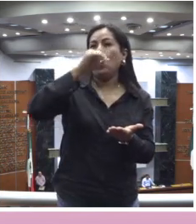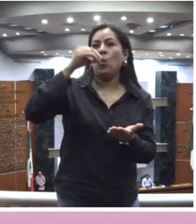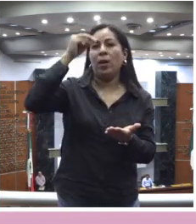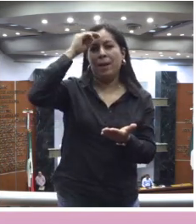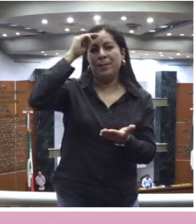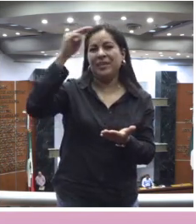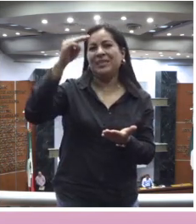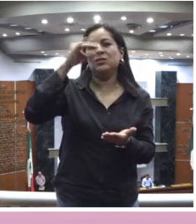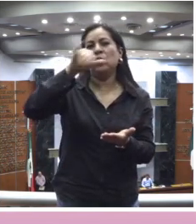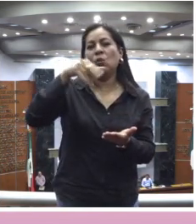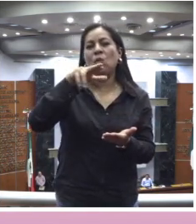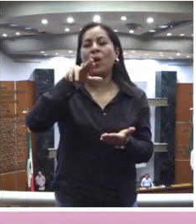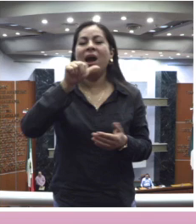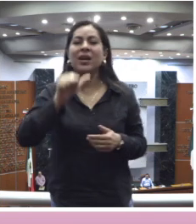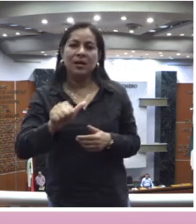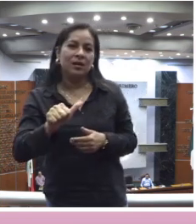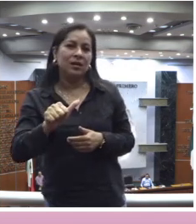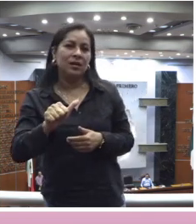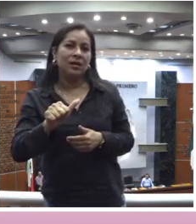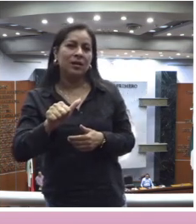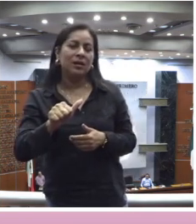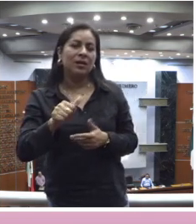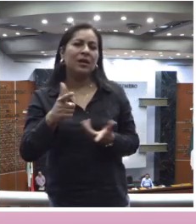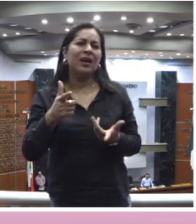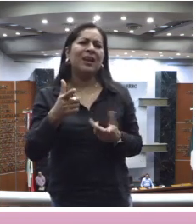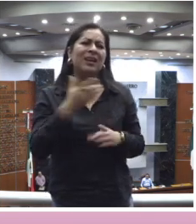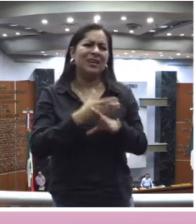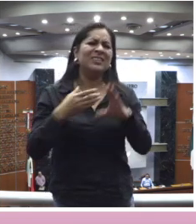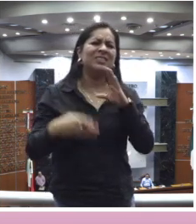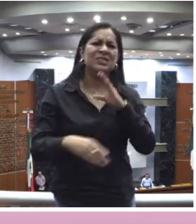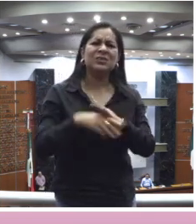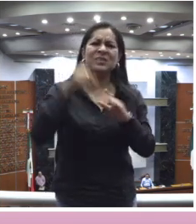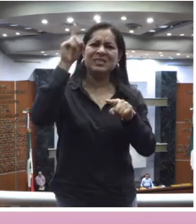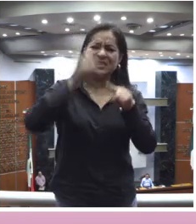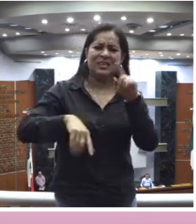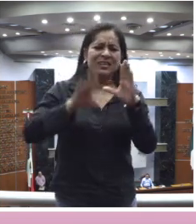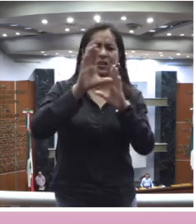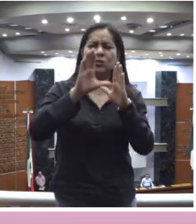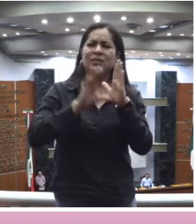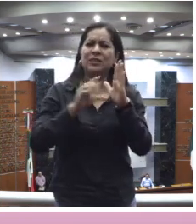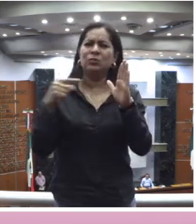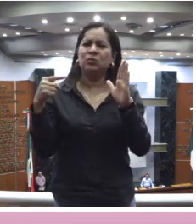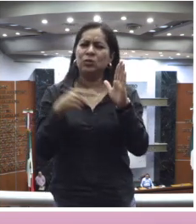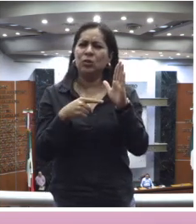Alcántara Carrancá a las acciones de inconstitucionalidad